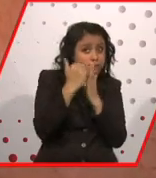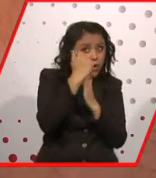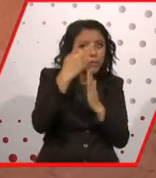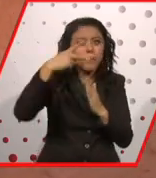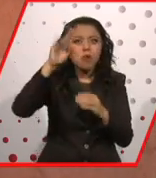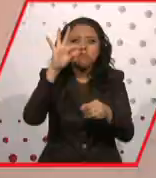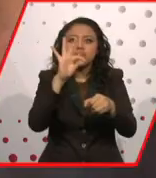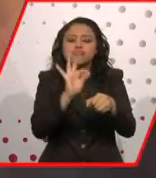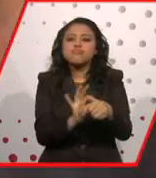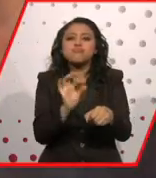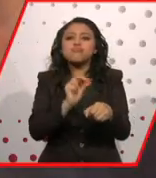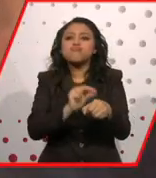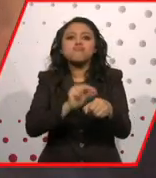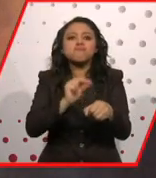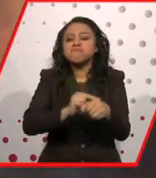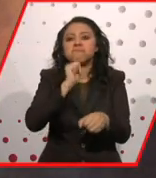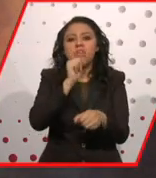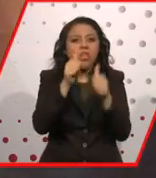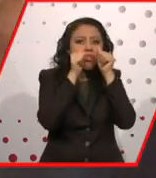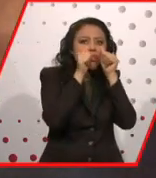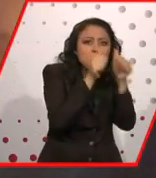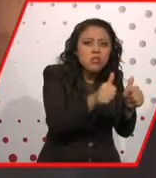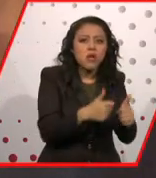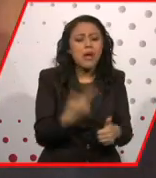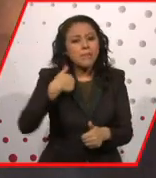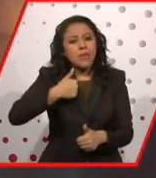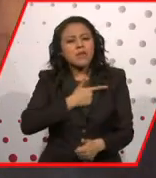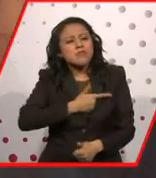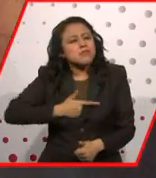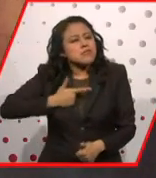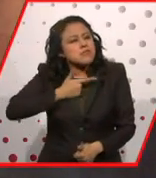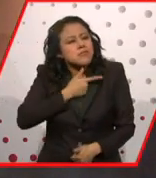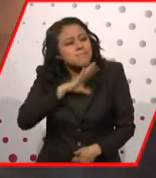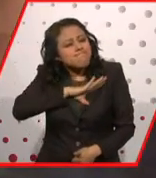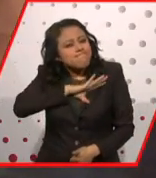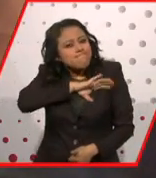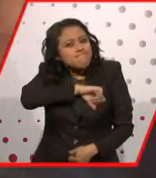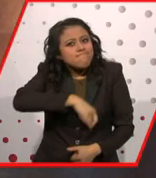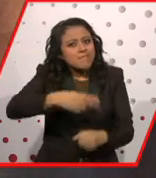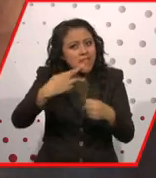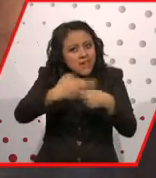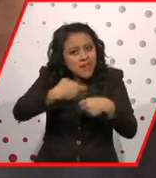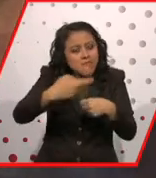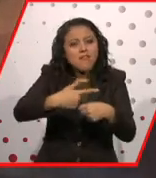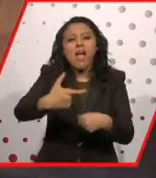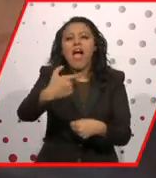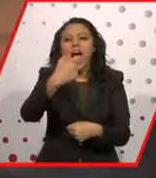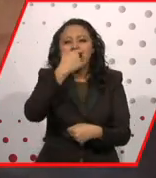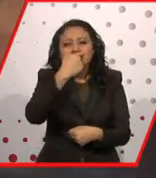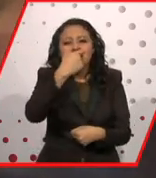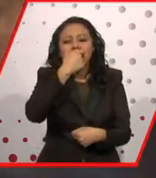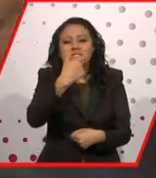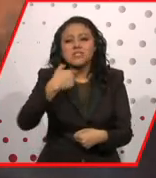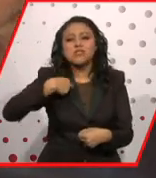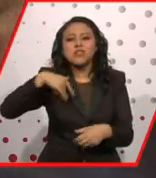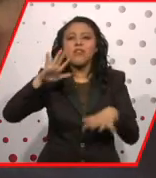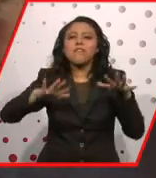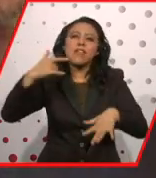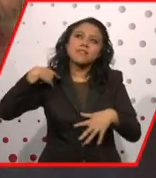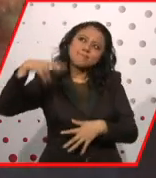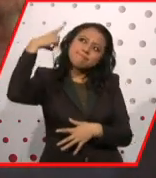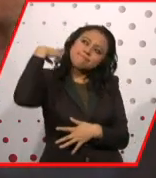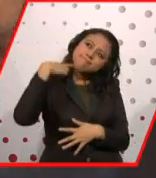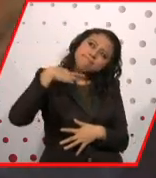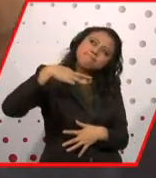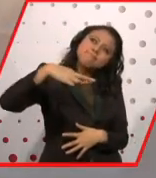cosas se complicaron. Me gustaba mucho el refresco más que nada, las galletas. Luego me iba yo a mis viajes,